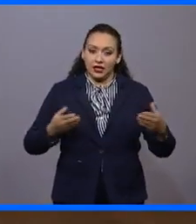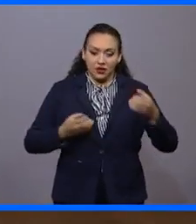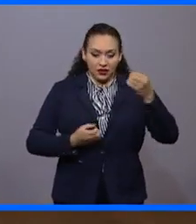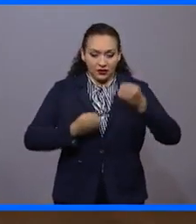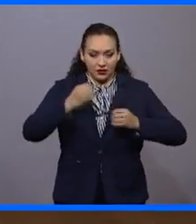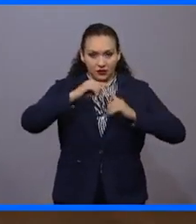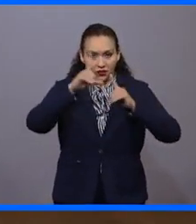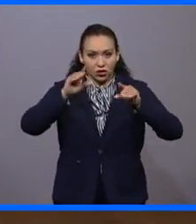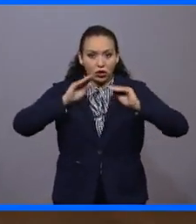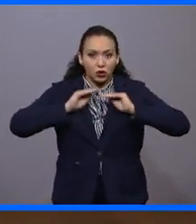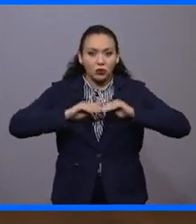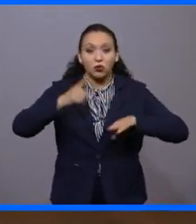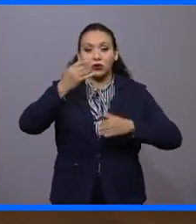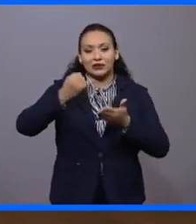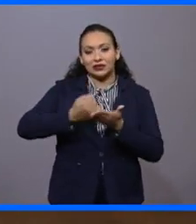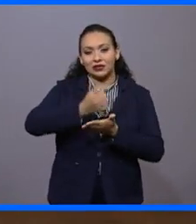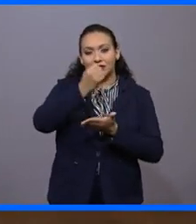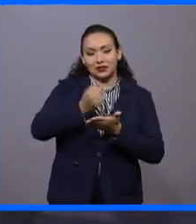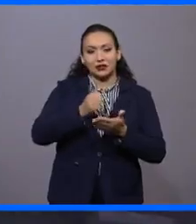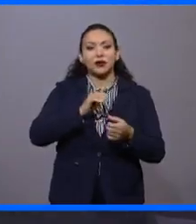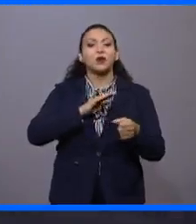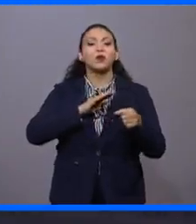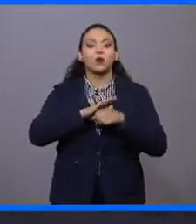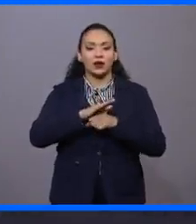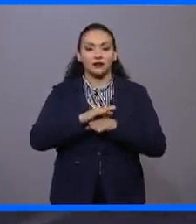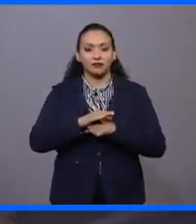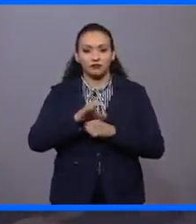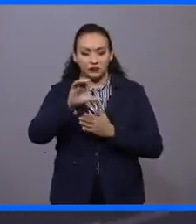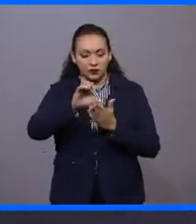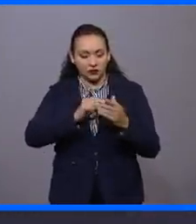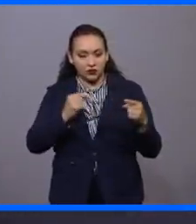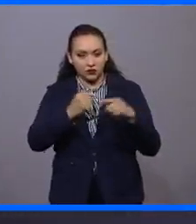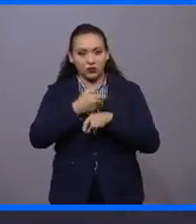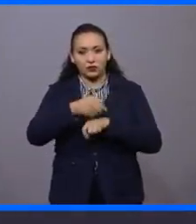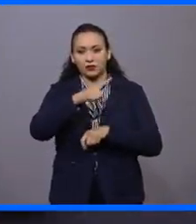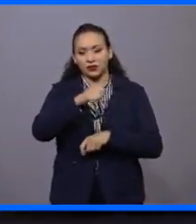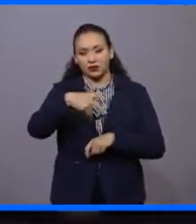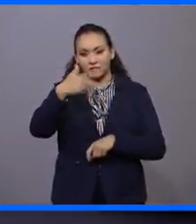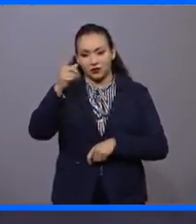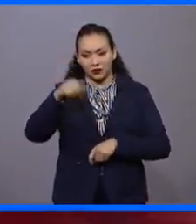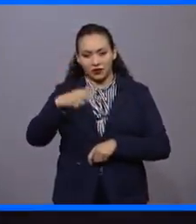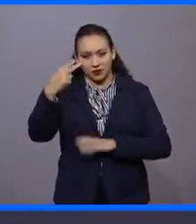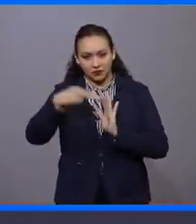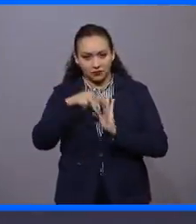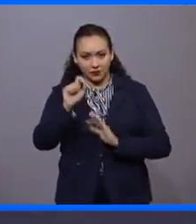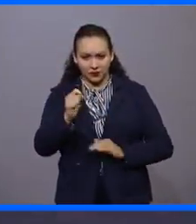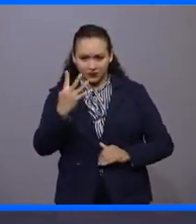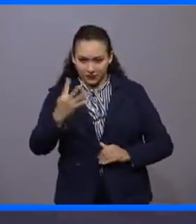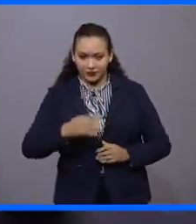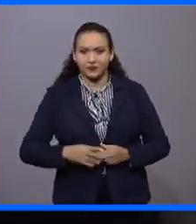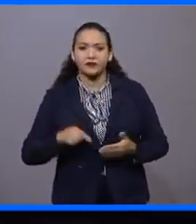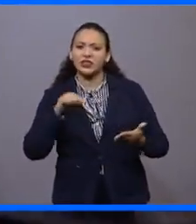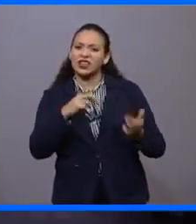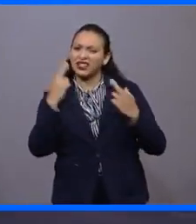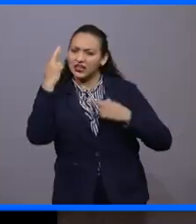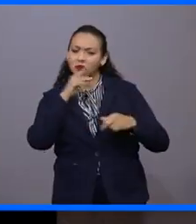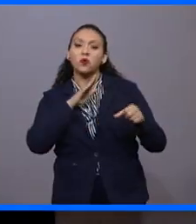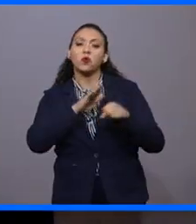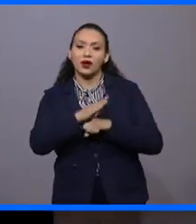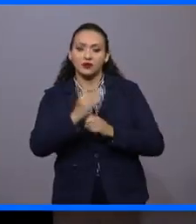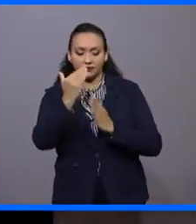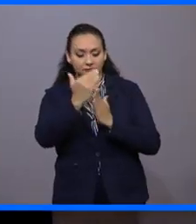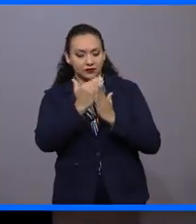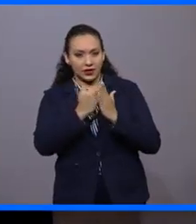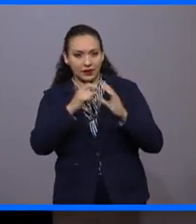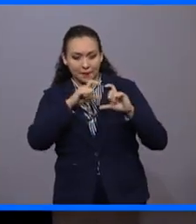Suprema Corte publicó la sentencia del Pleno en la acción de inconstitucionalidad 115/2024, en la que invalidó porciones del